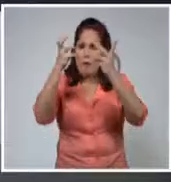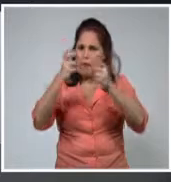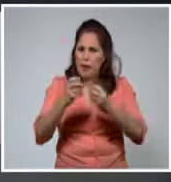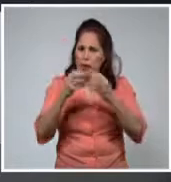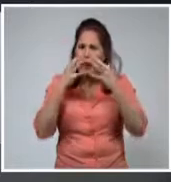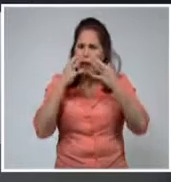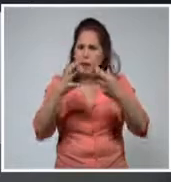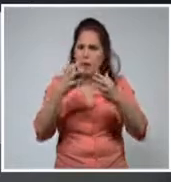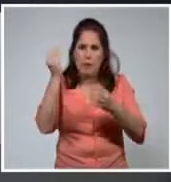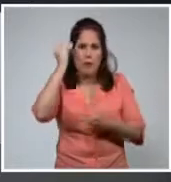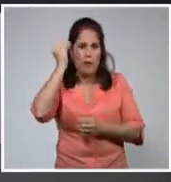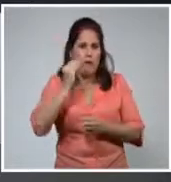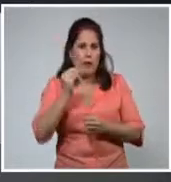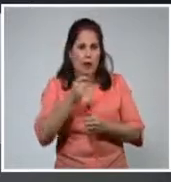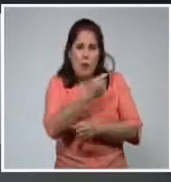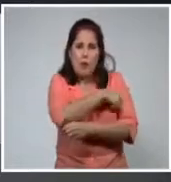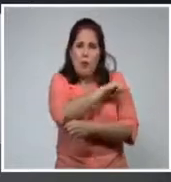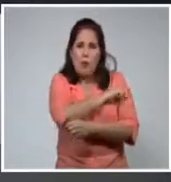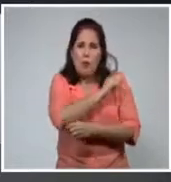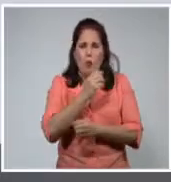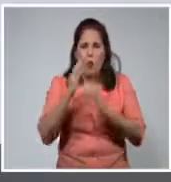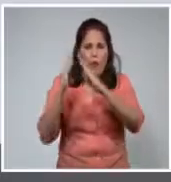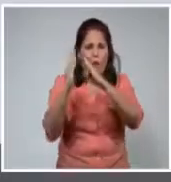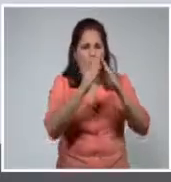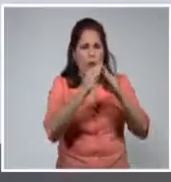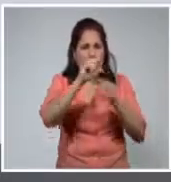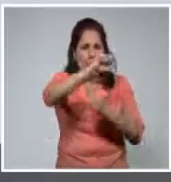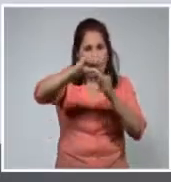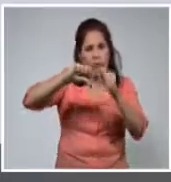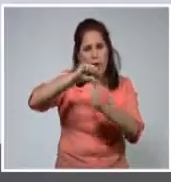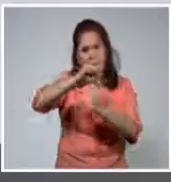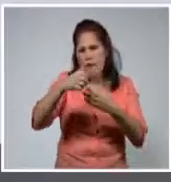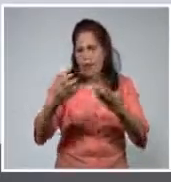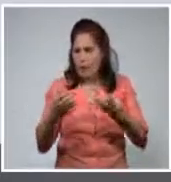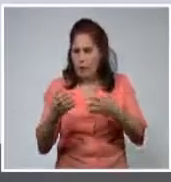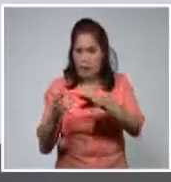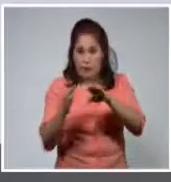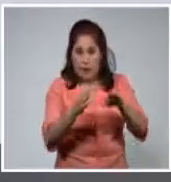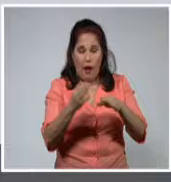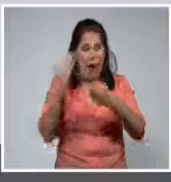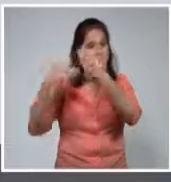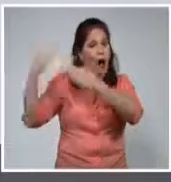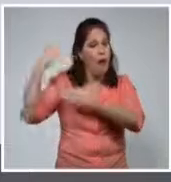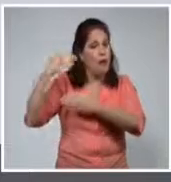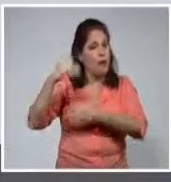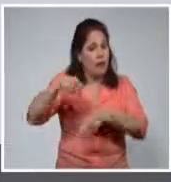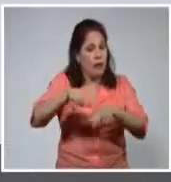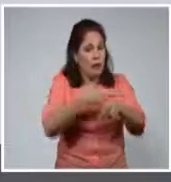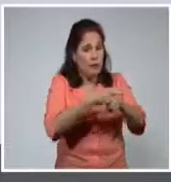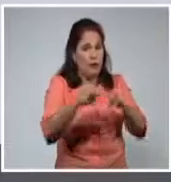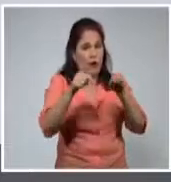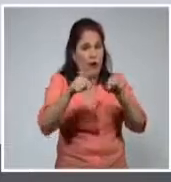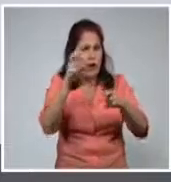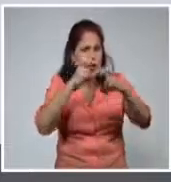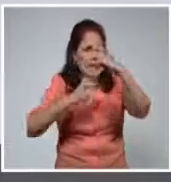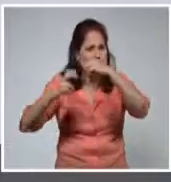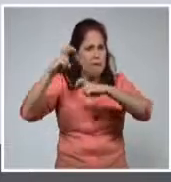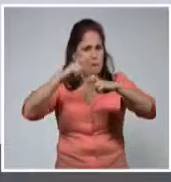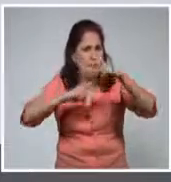incógnitas sobre el poblamiento de la región caribeña. Se trata de un antes y un después en materia de la investigación